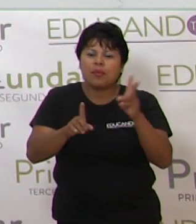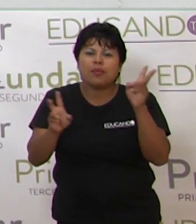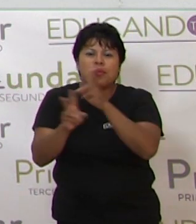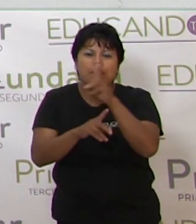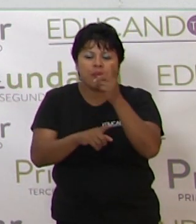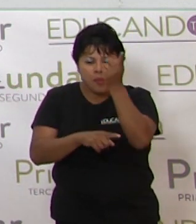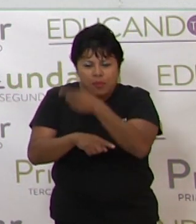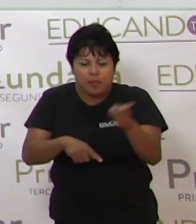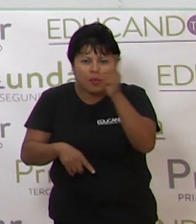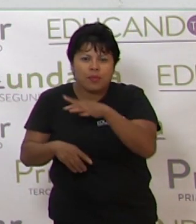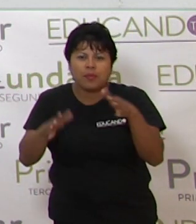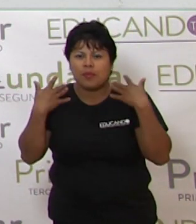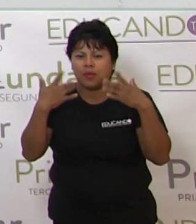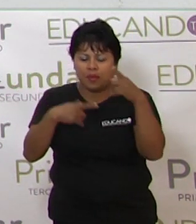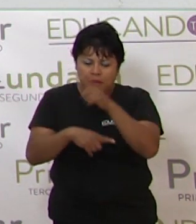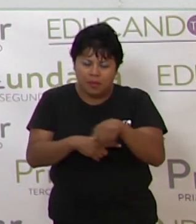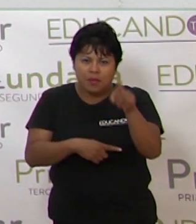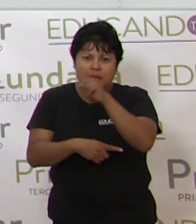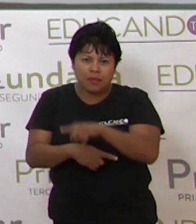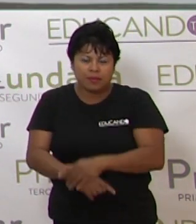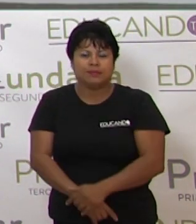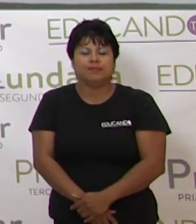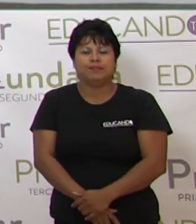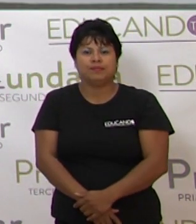molinos de viento.